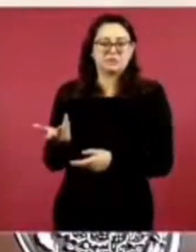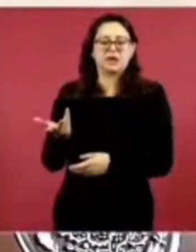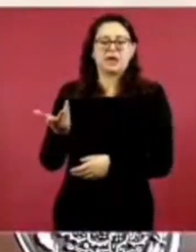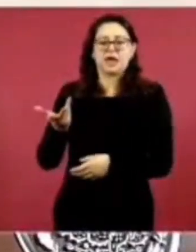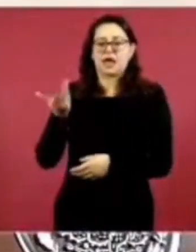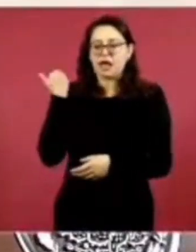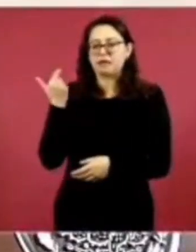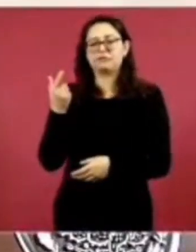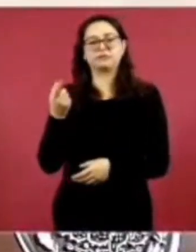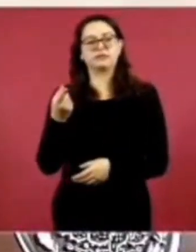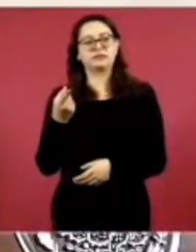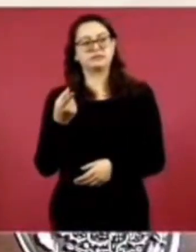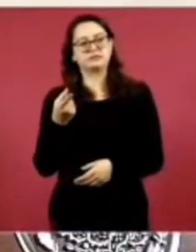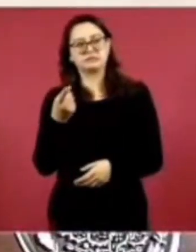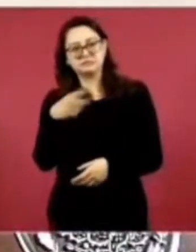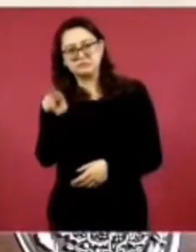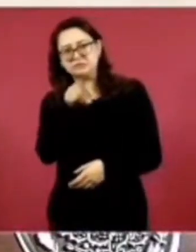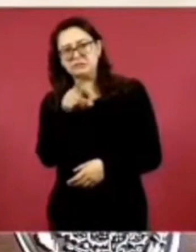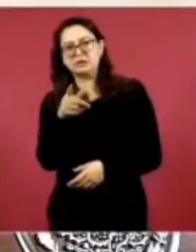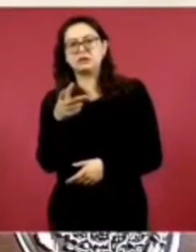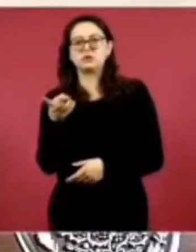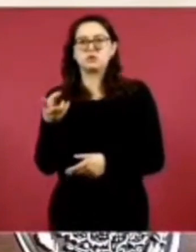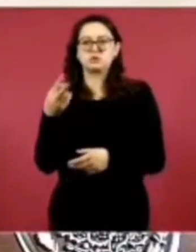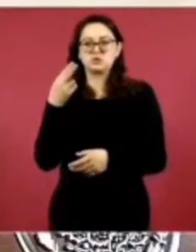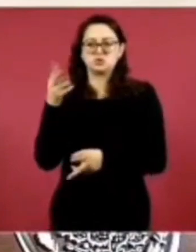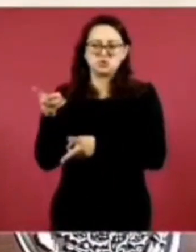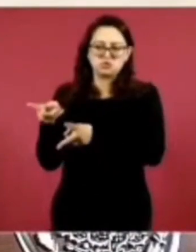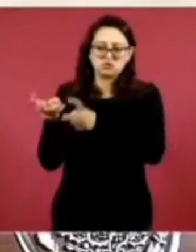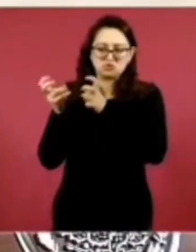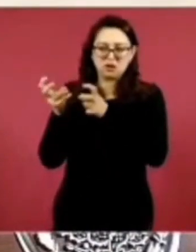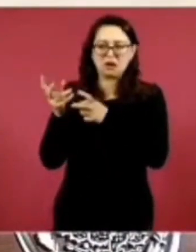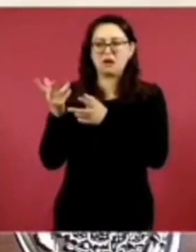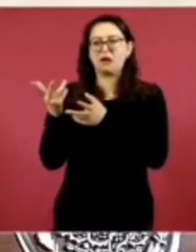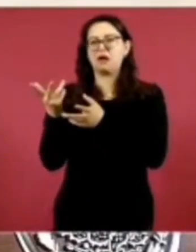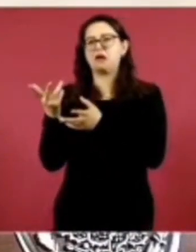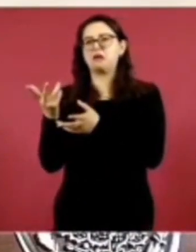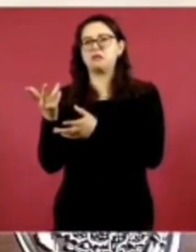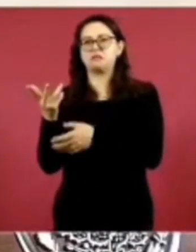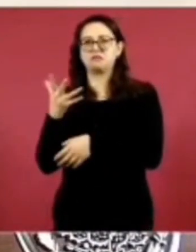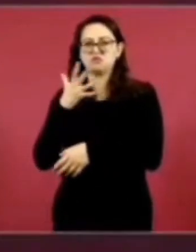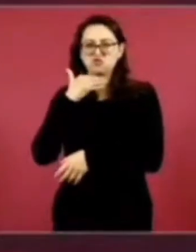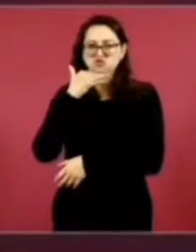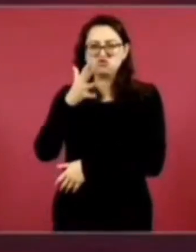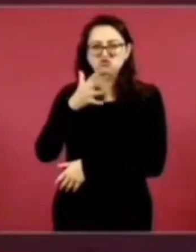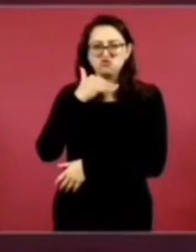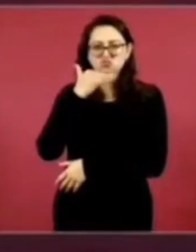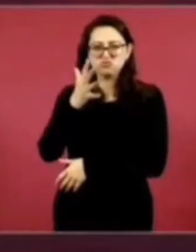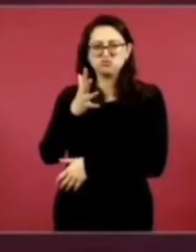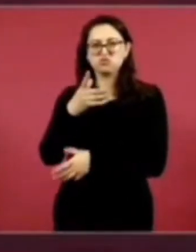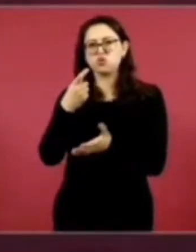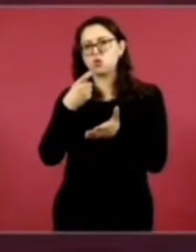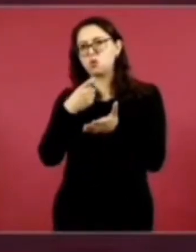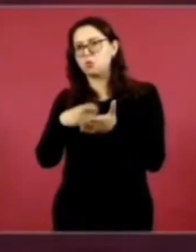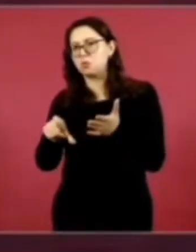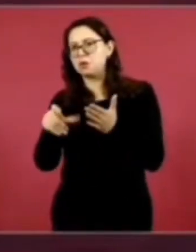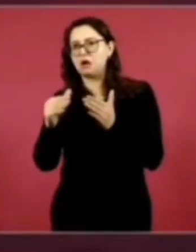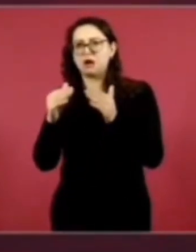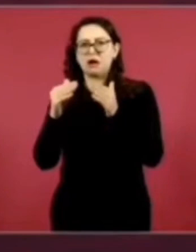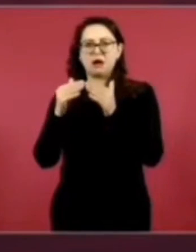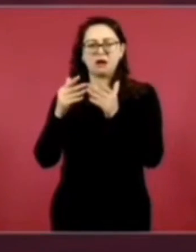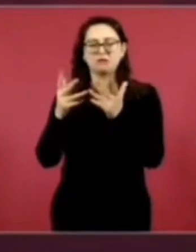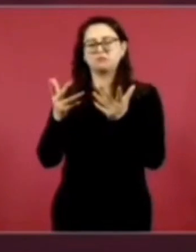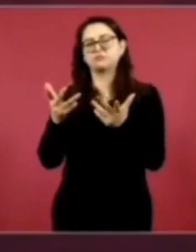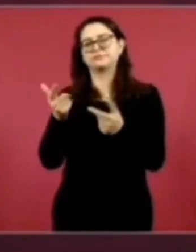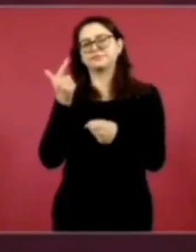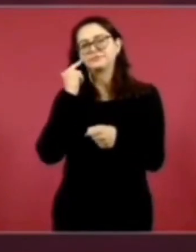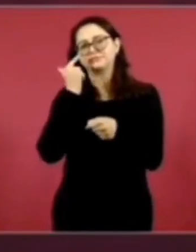confiscados de el Instituto para devolverle al pueblo lo robado y